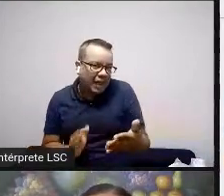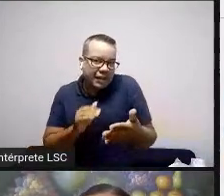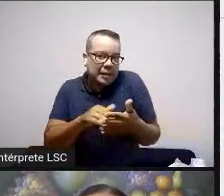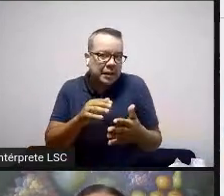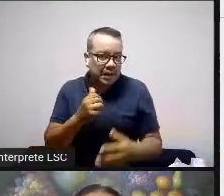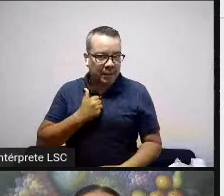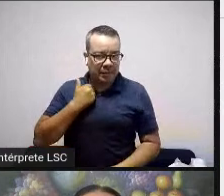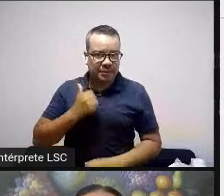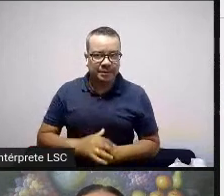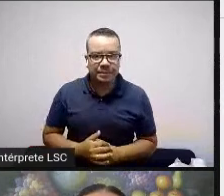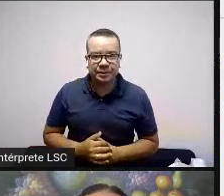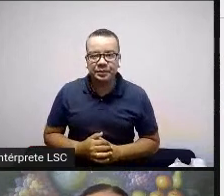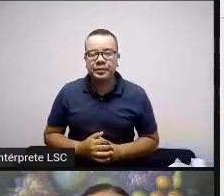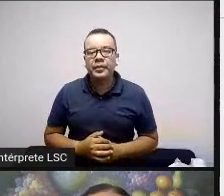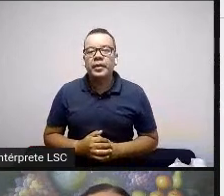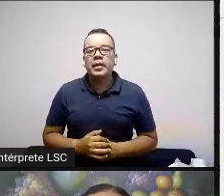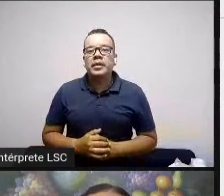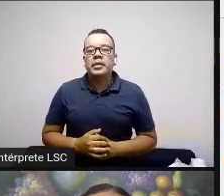la palabra